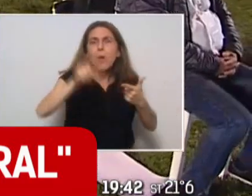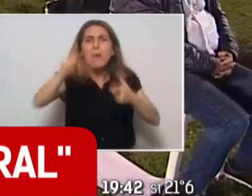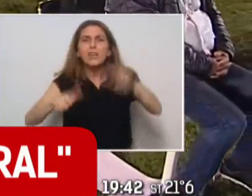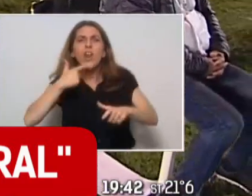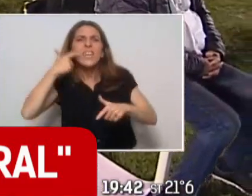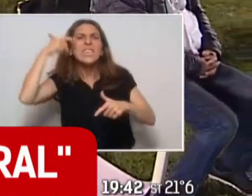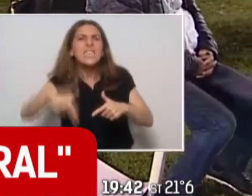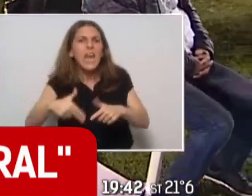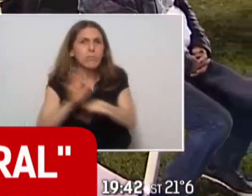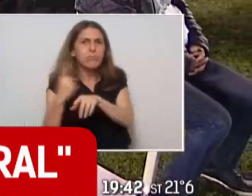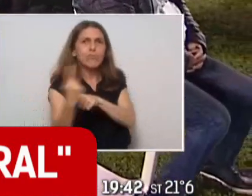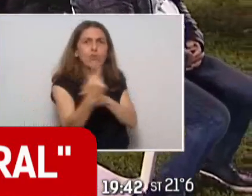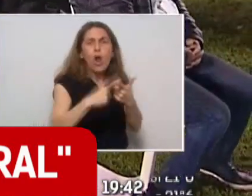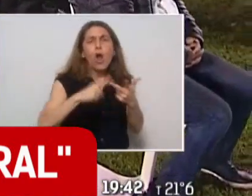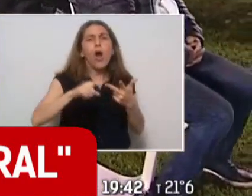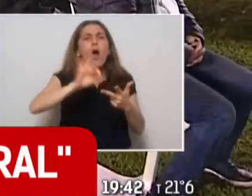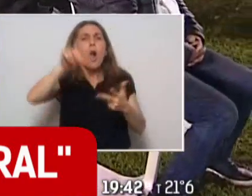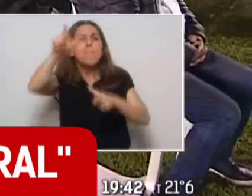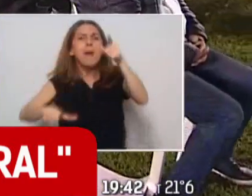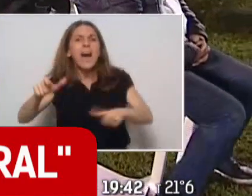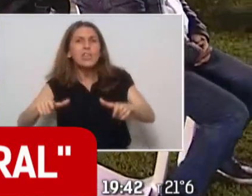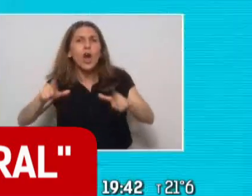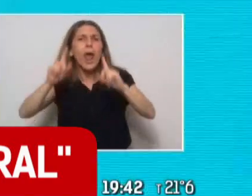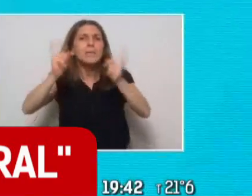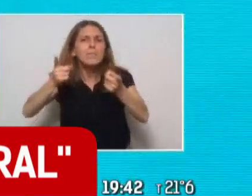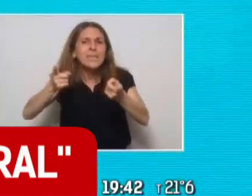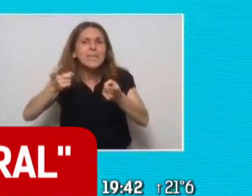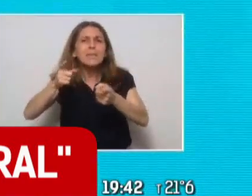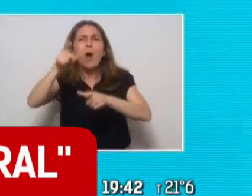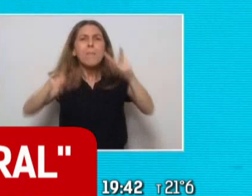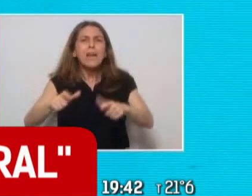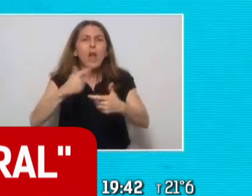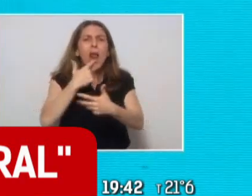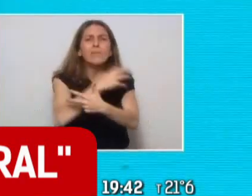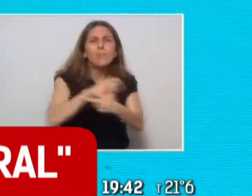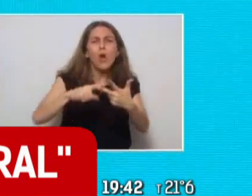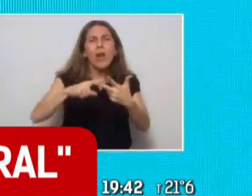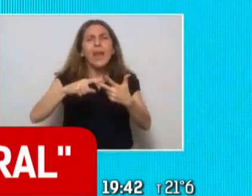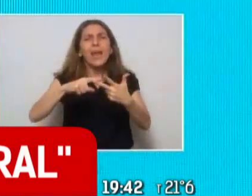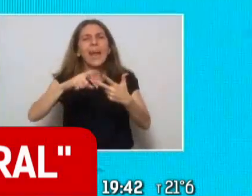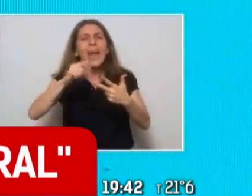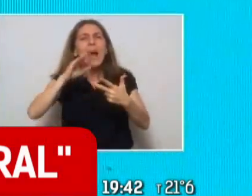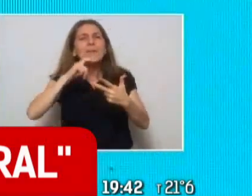desposeídos, para representar a las cabecitas negras y a los descamisados.